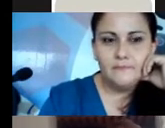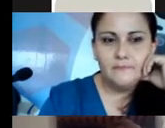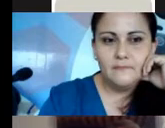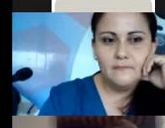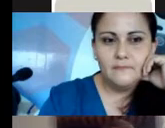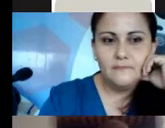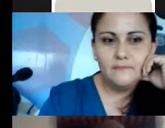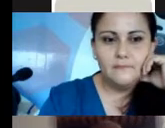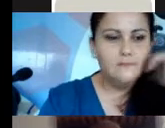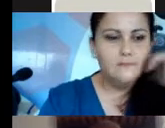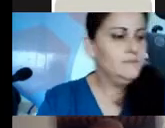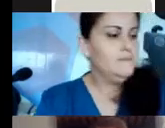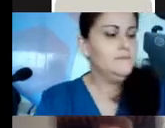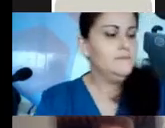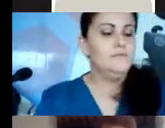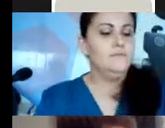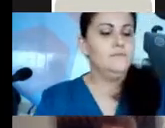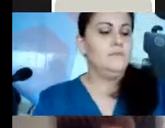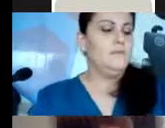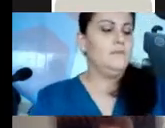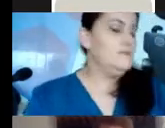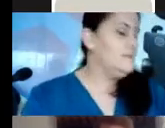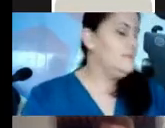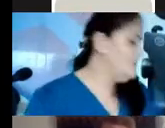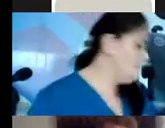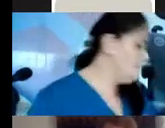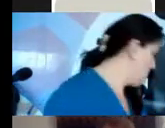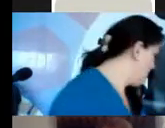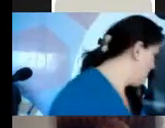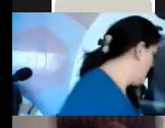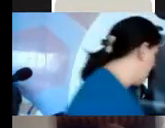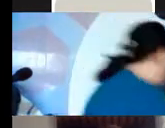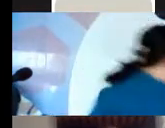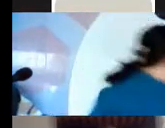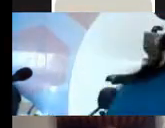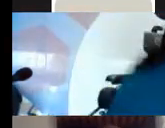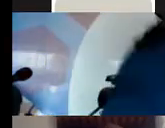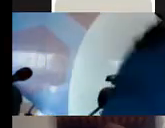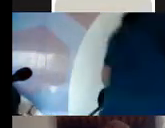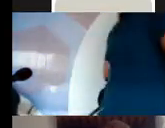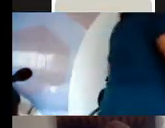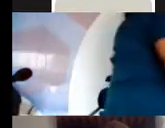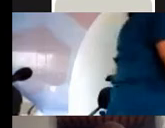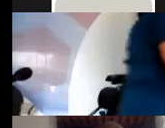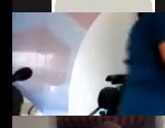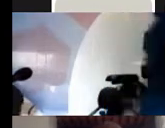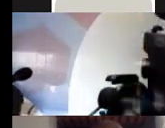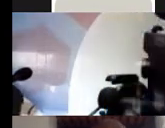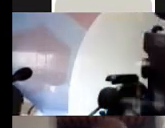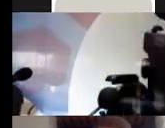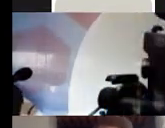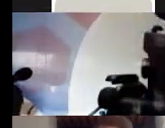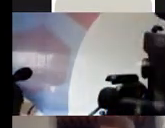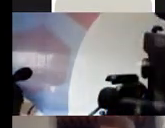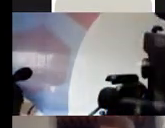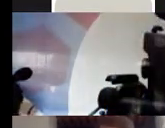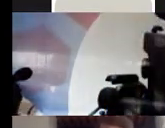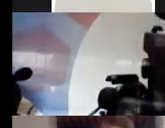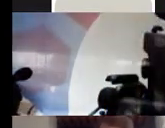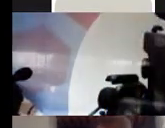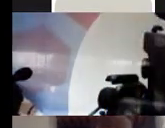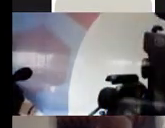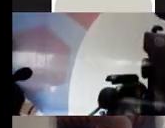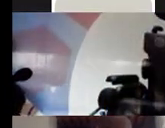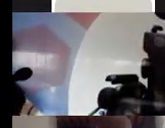¿ok? Donde sirve para entender, y esto es muy importante, cuál postura es más cómoda y funcional para el